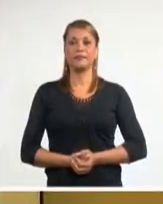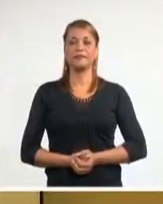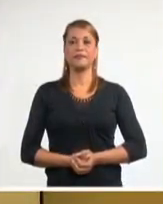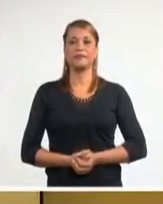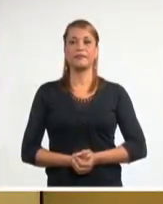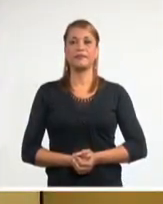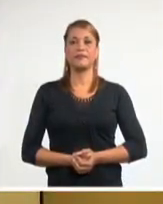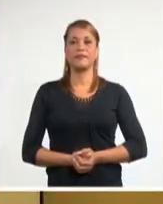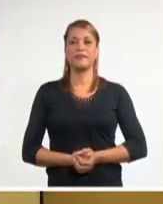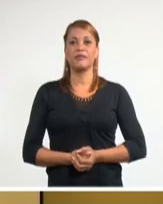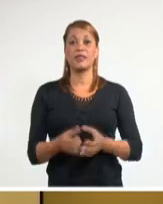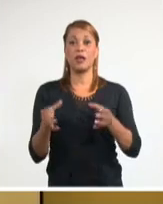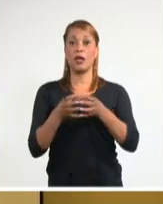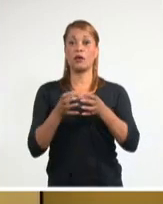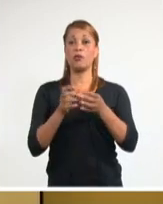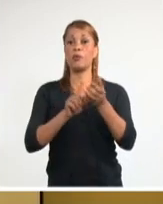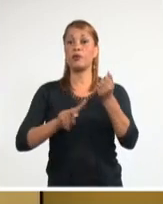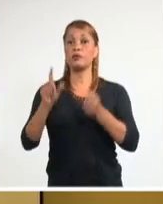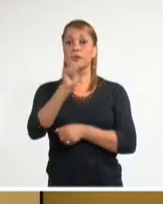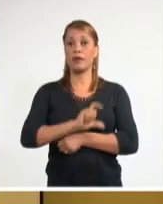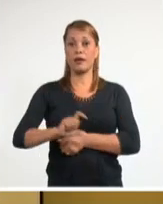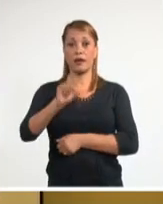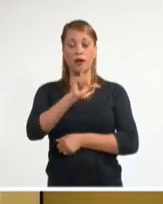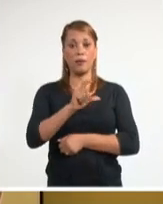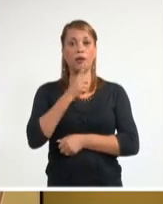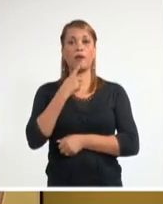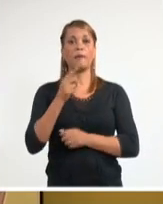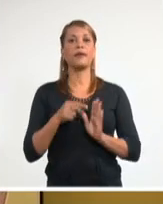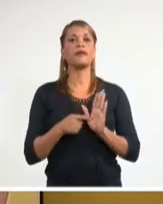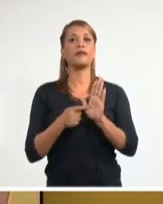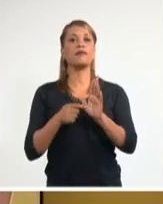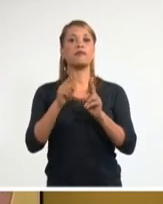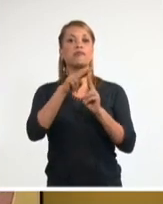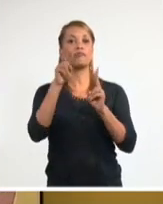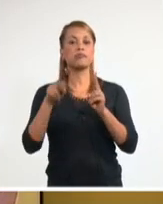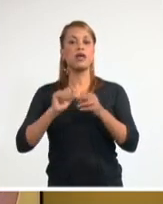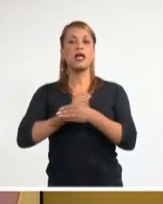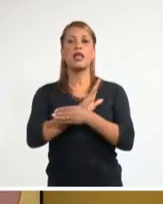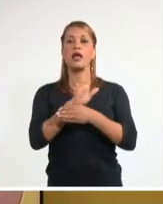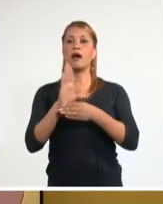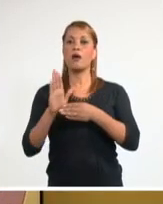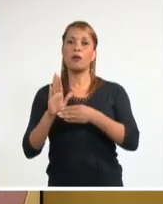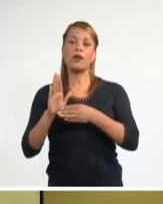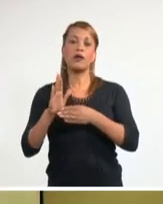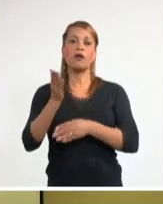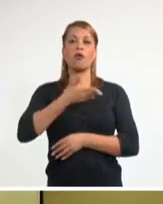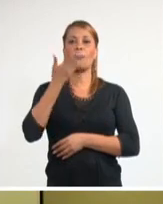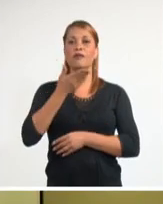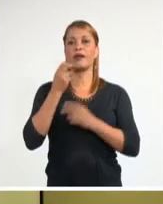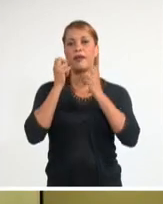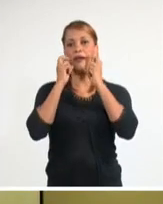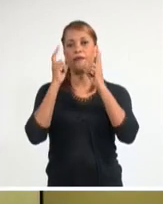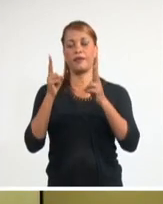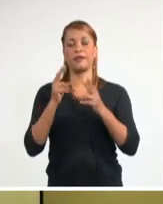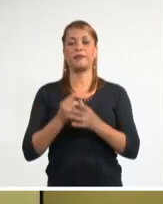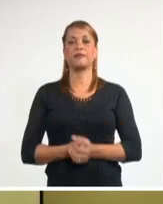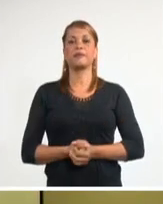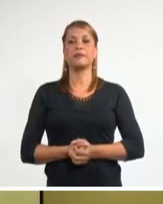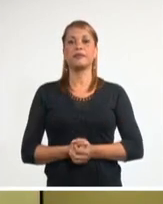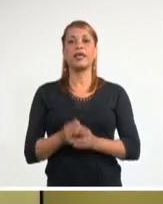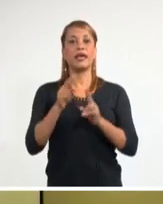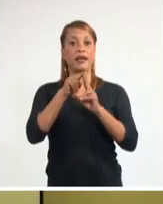Y la agrupación camagüeyana Teatro del Viento estrenó la obra Contar la Vida, la escena como un documental en el Teatro Avellaneda de la